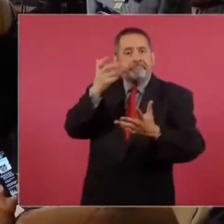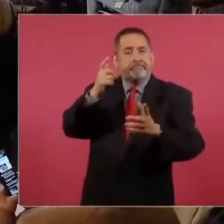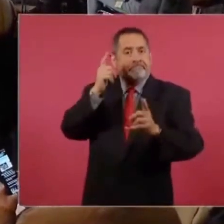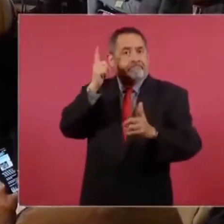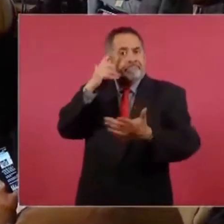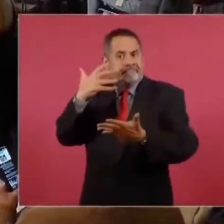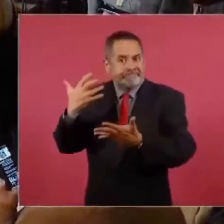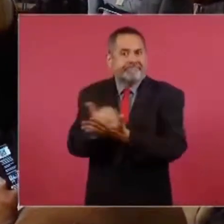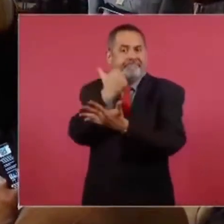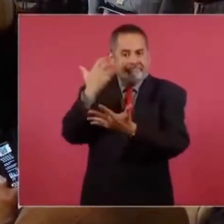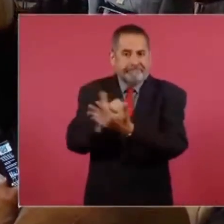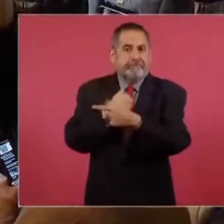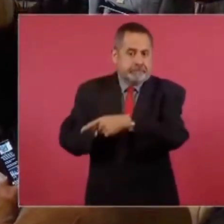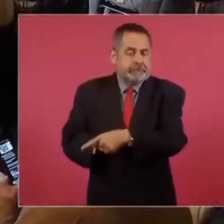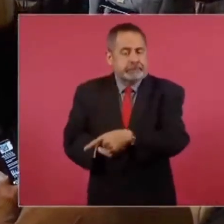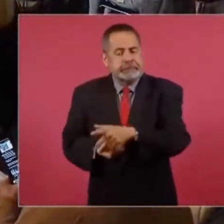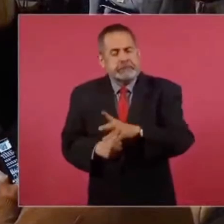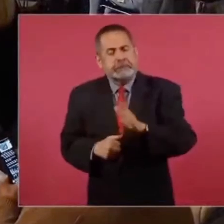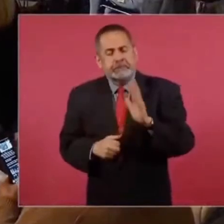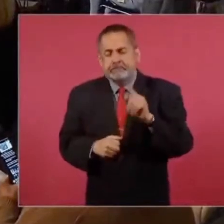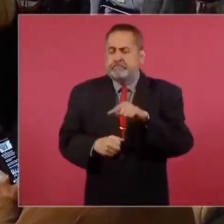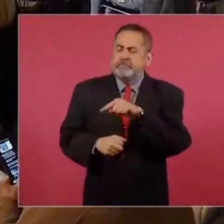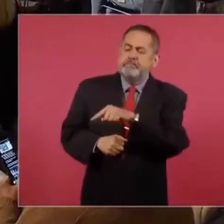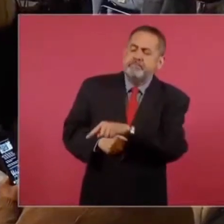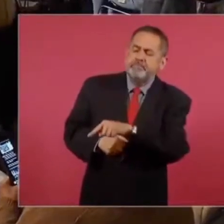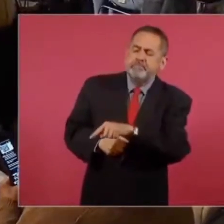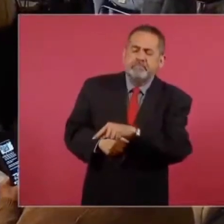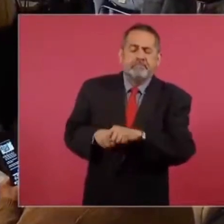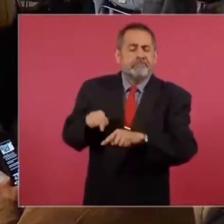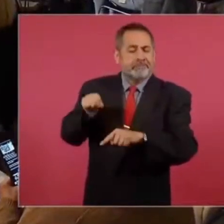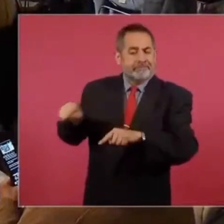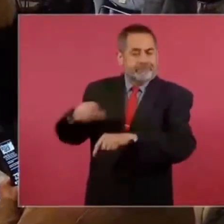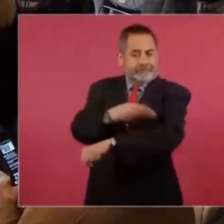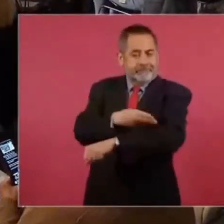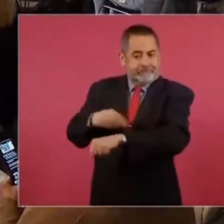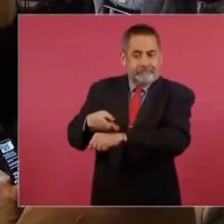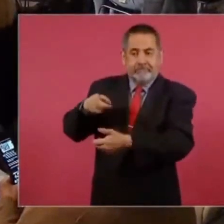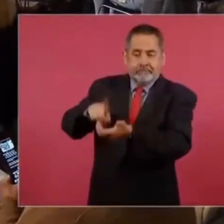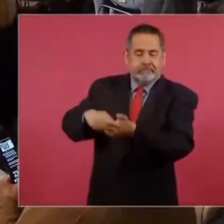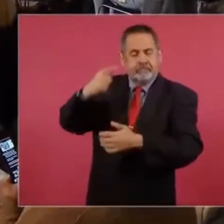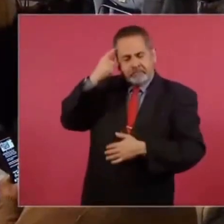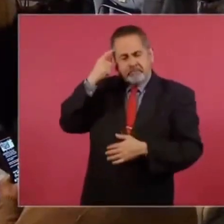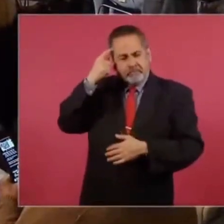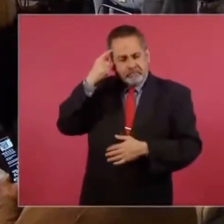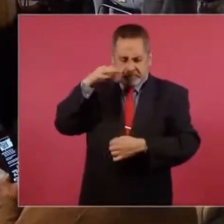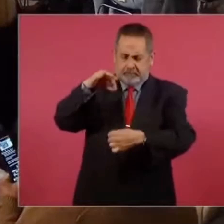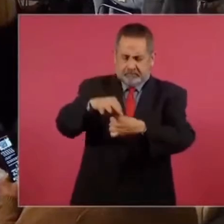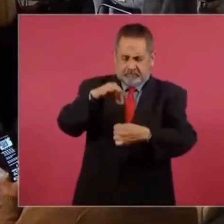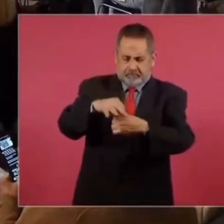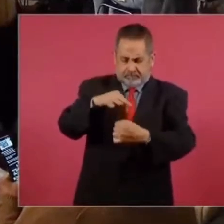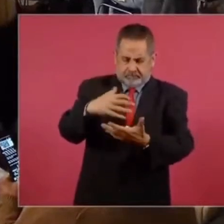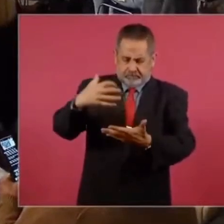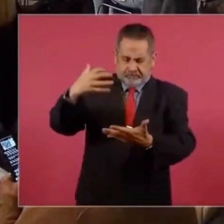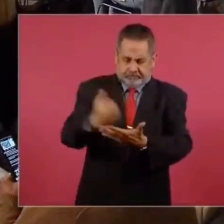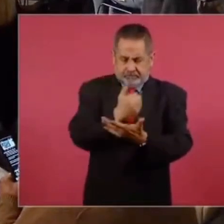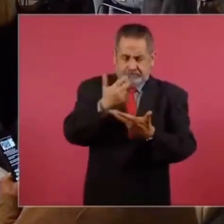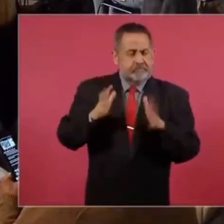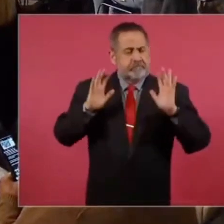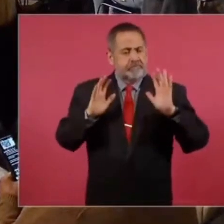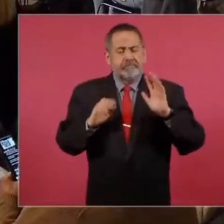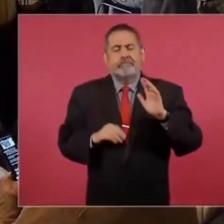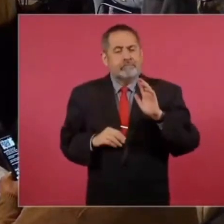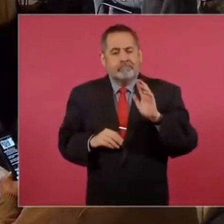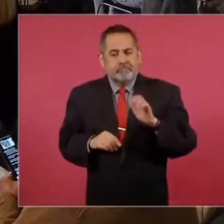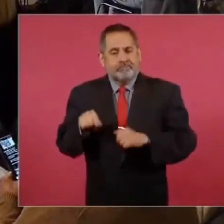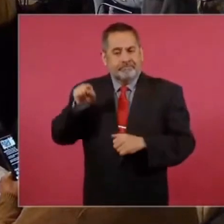Madero, no se limitaban únicamente a ganar las elecciones,